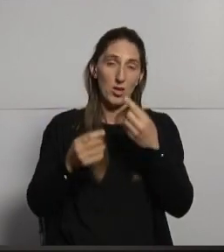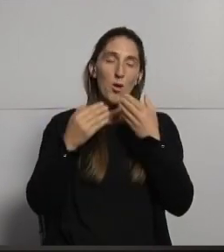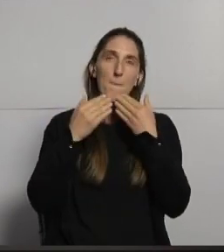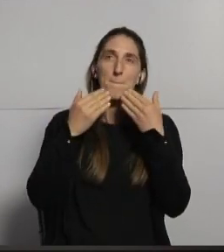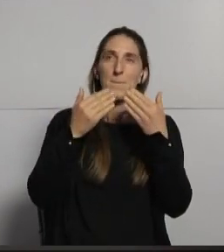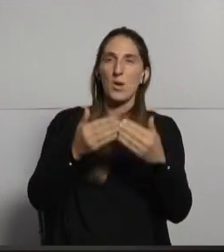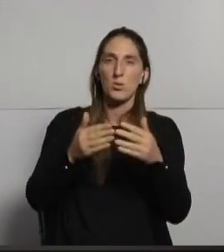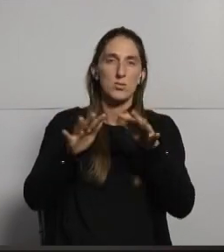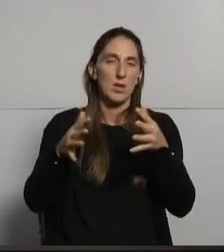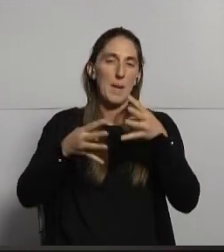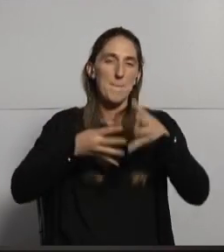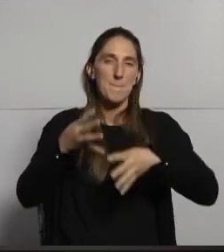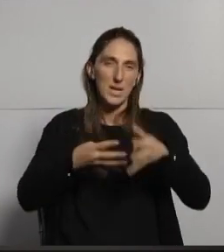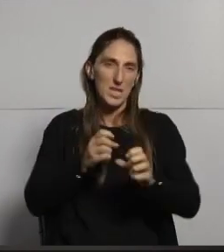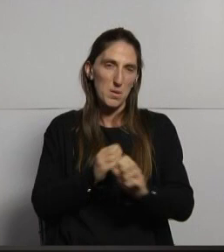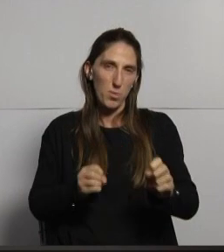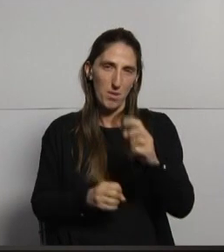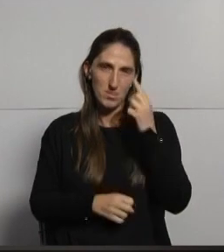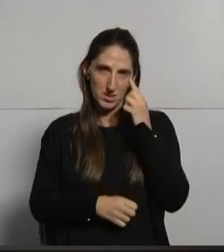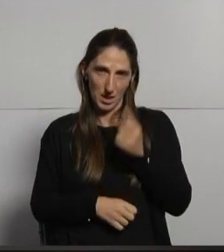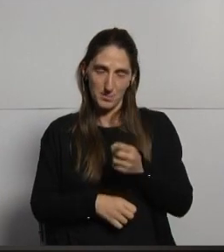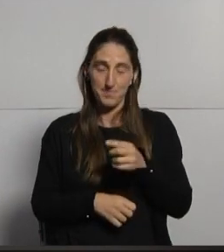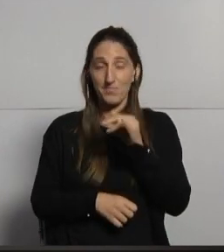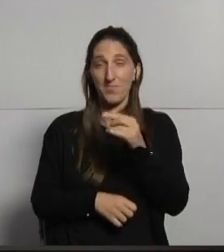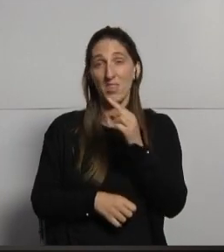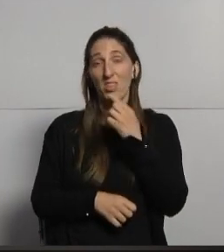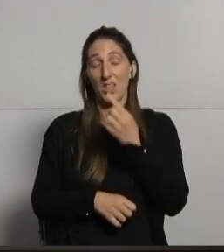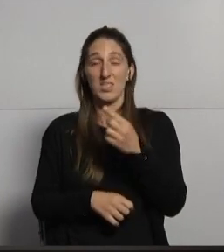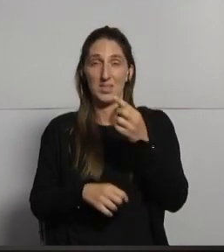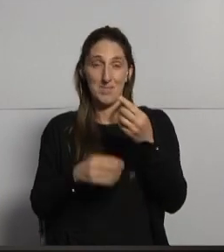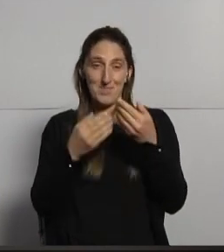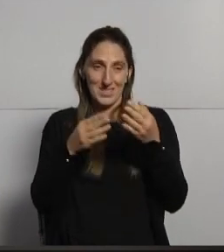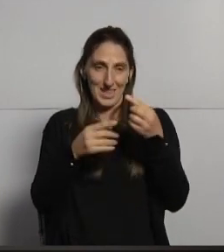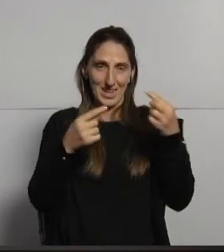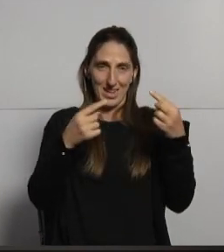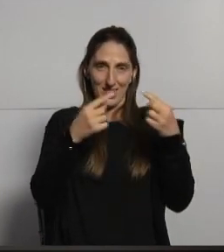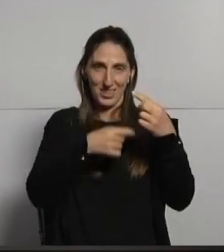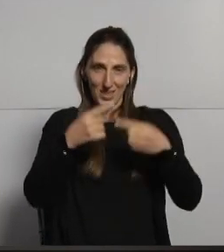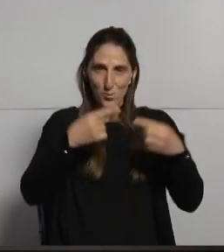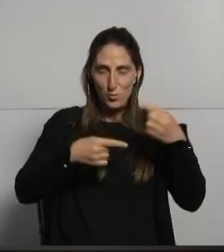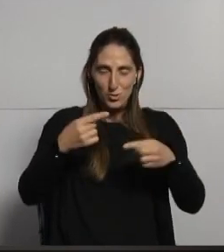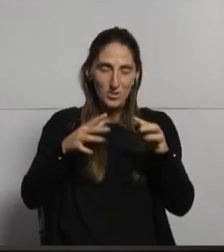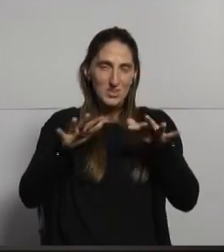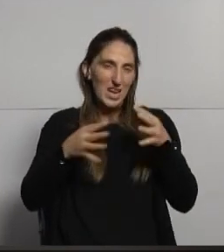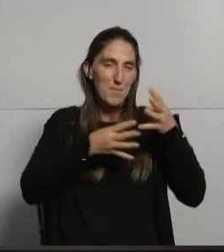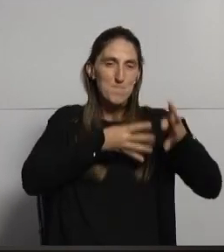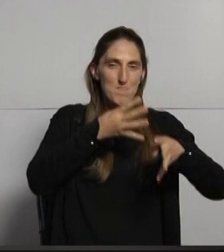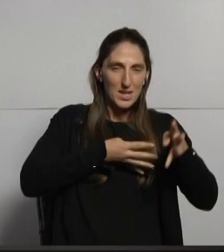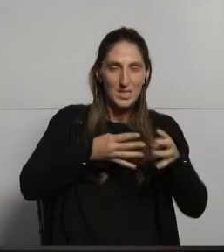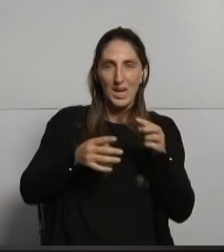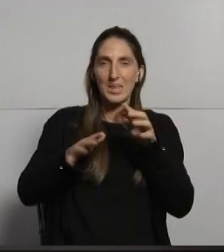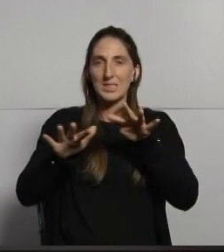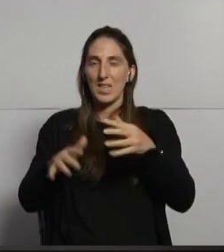pregunta, ¿pueden las máquinas pensar? Y él dice que para comenzar esa discusión es necesario definir los términos máquina y los términos